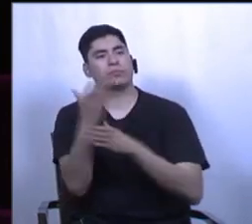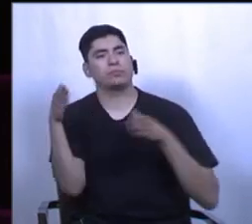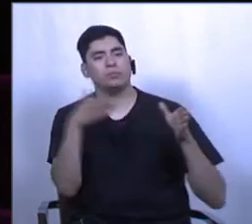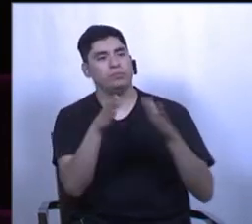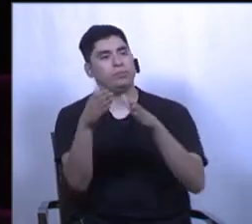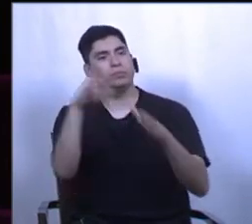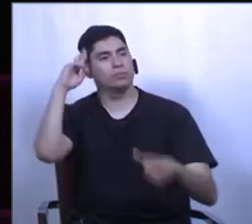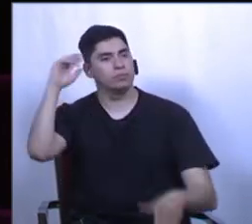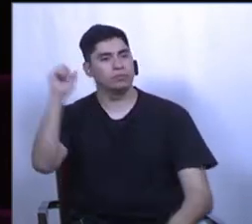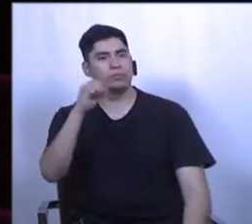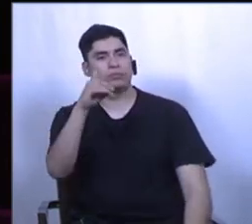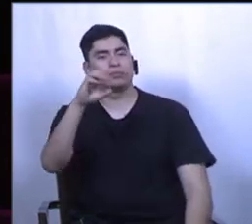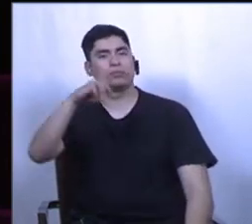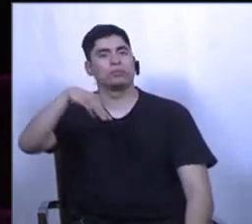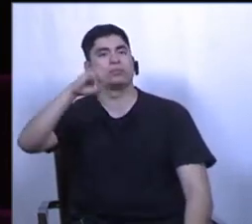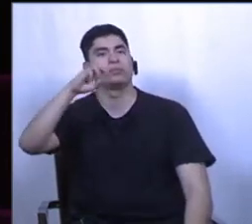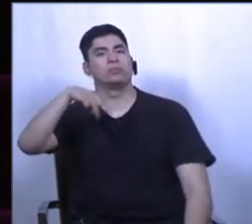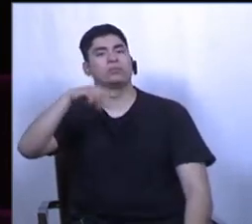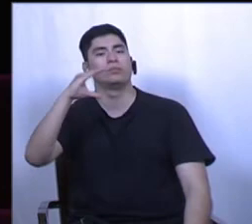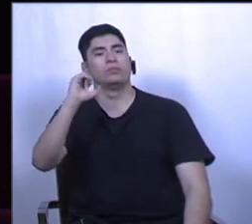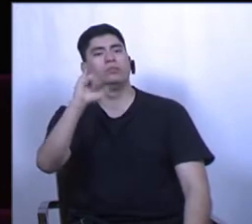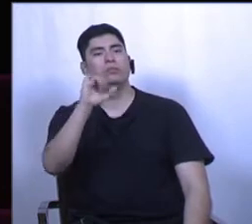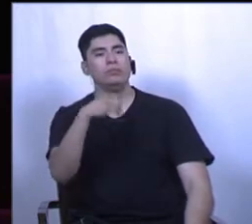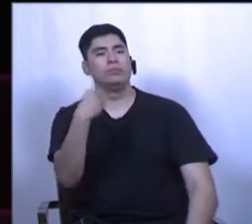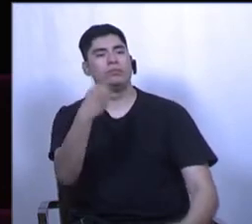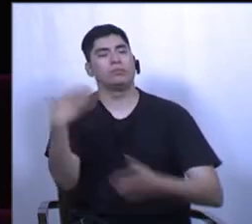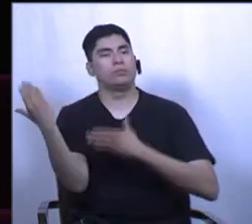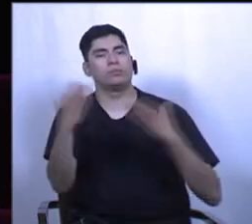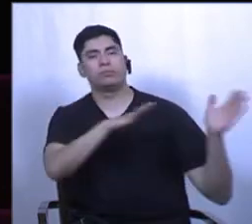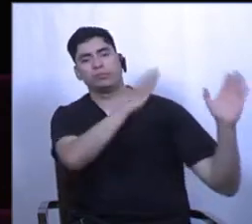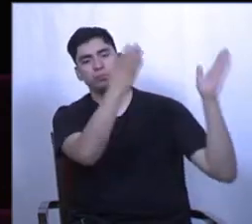demencia. Giovanna.